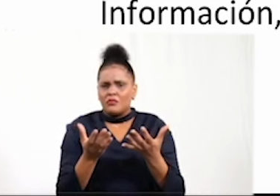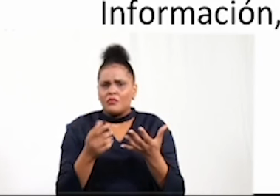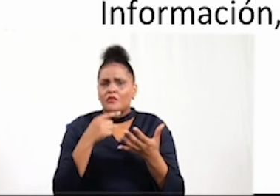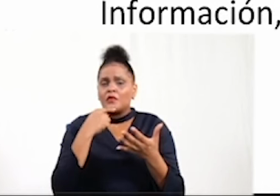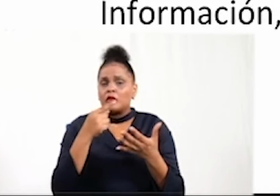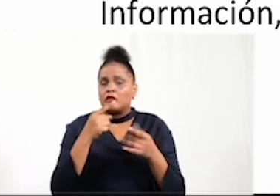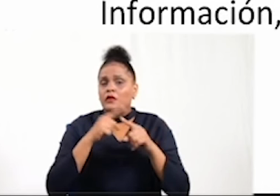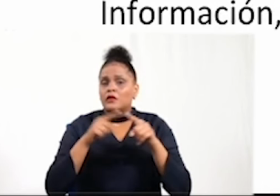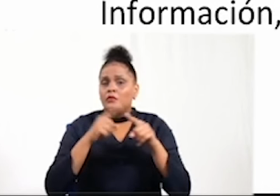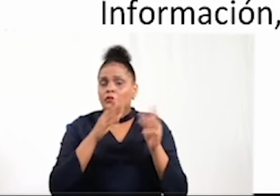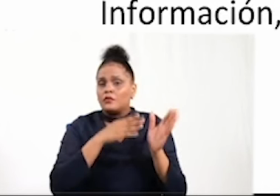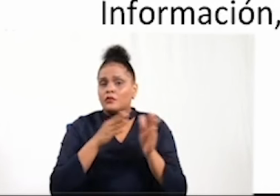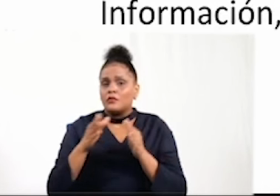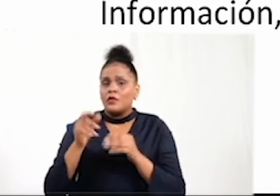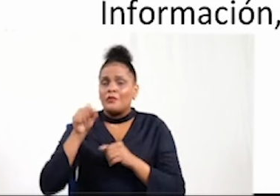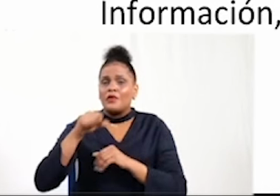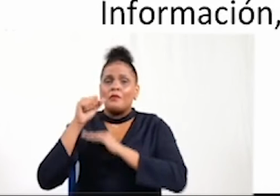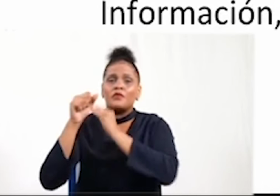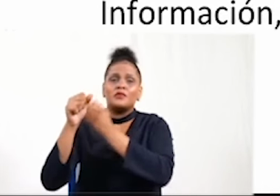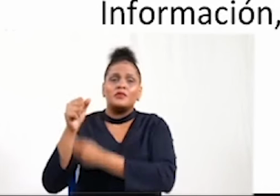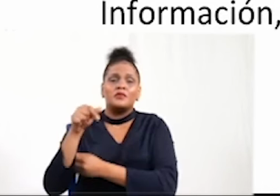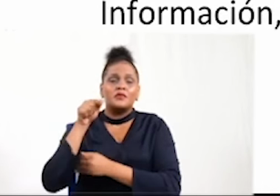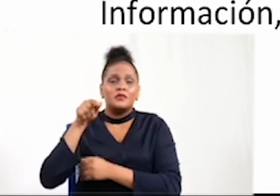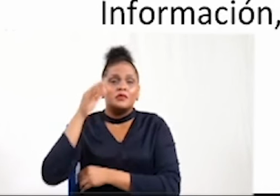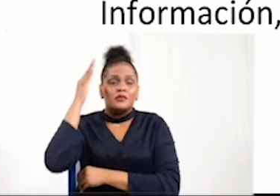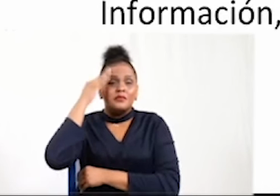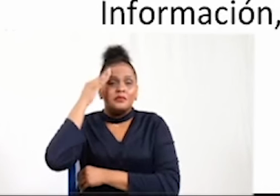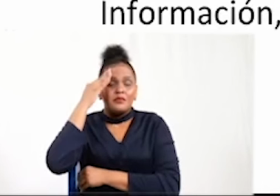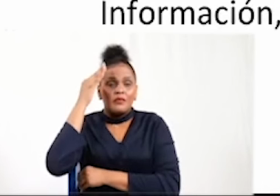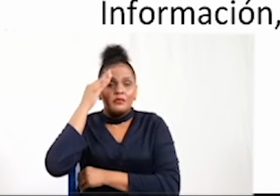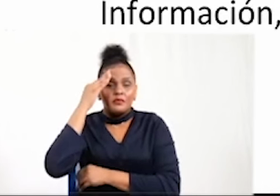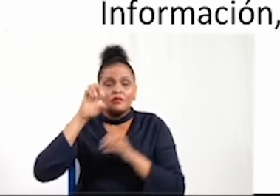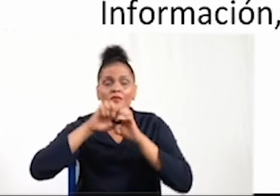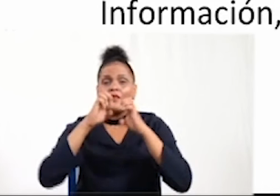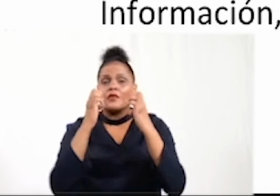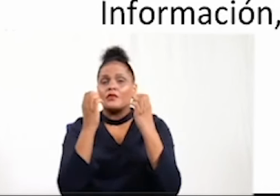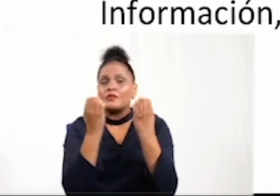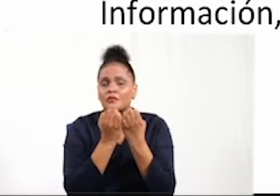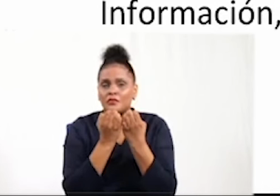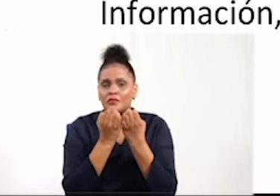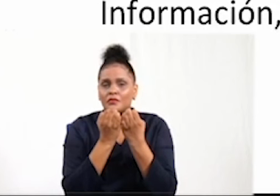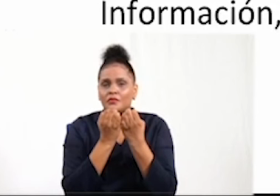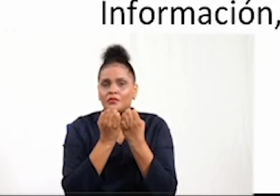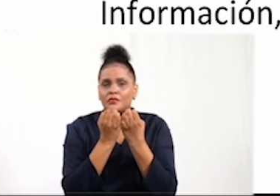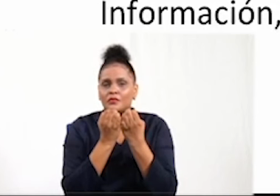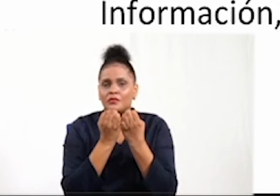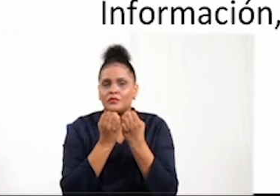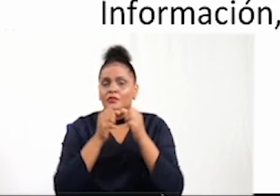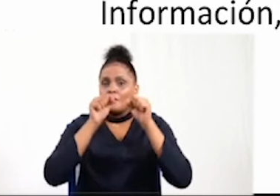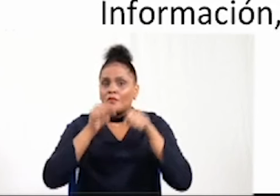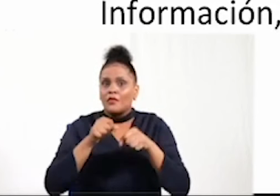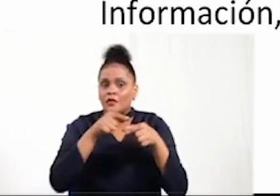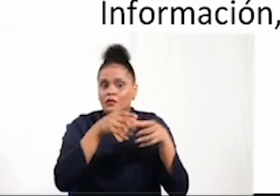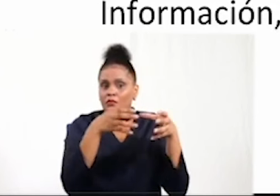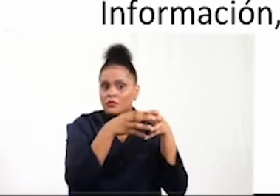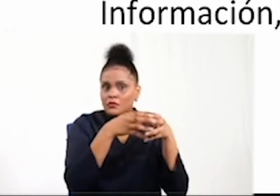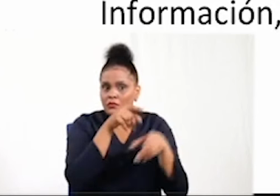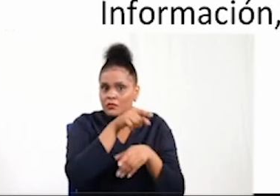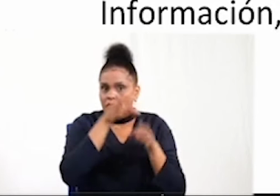institucionalización fortalecer las capacidades de este equipo de la propia institución